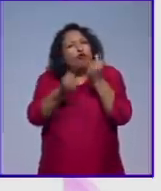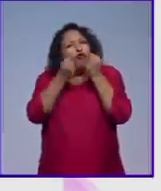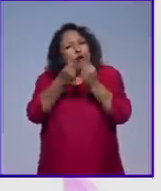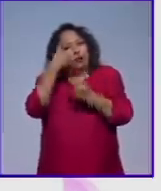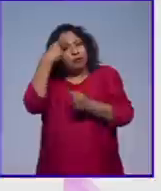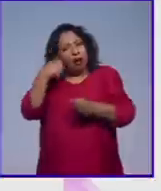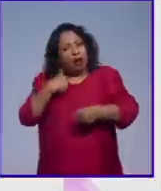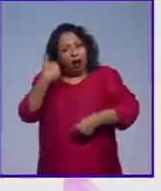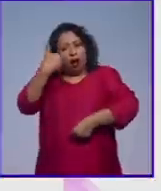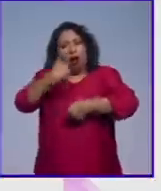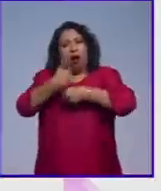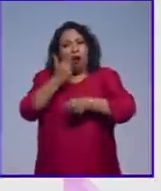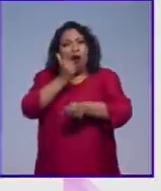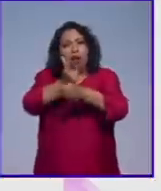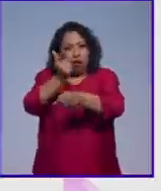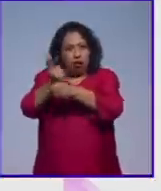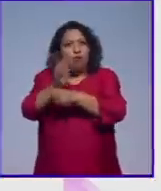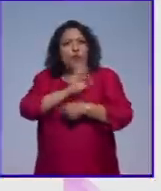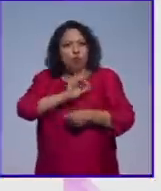para descubrir eso.